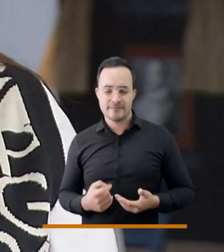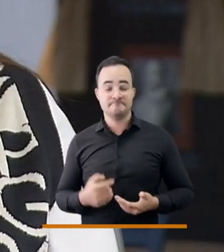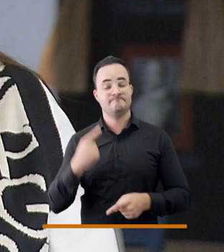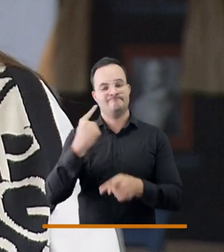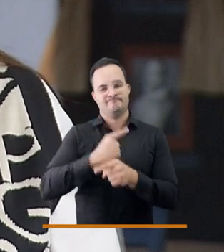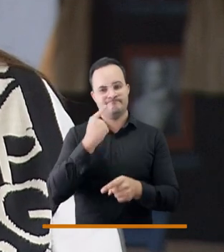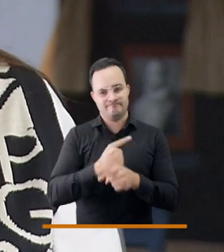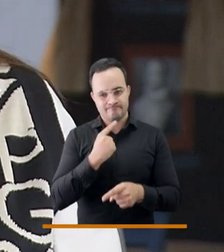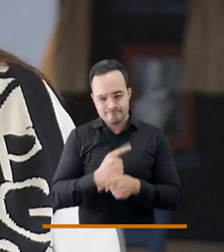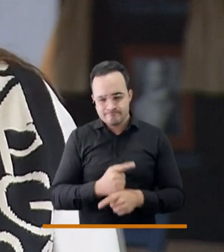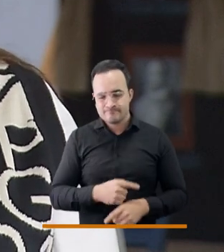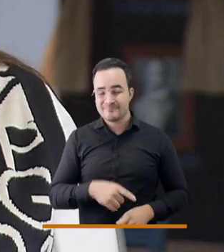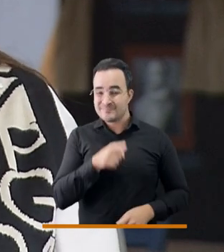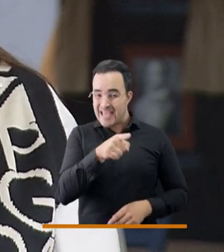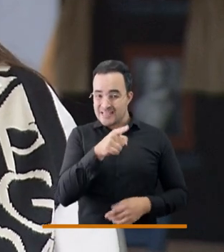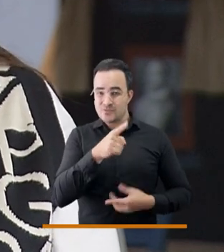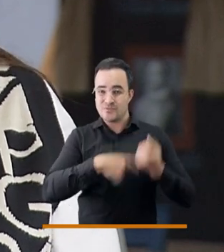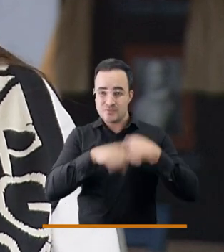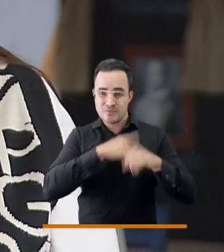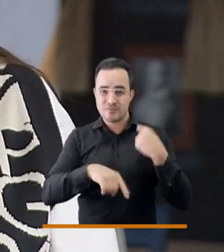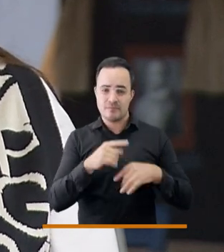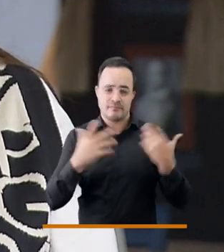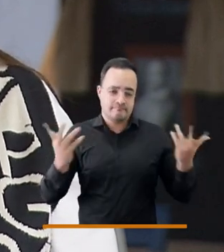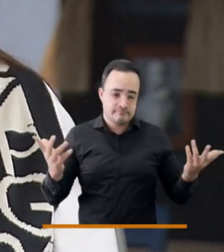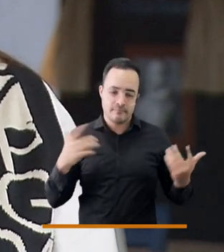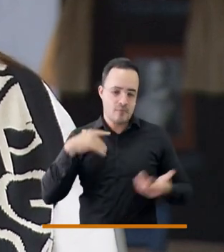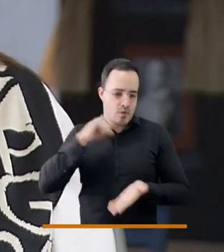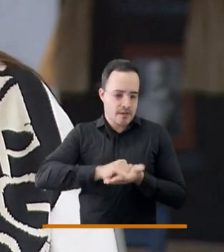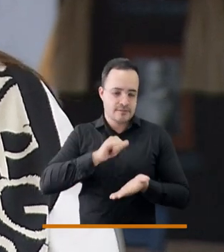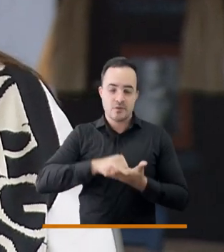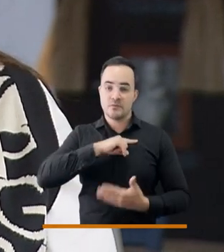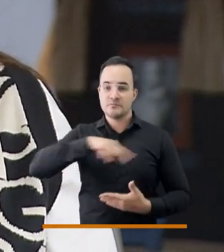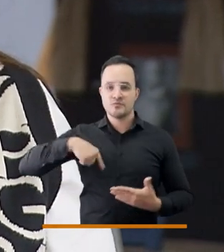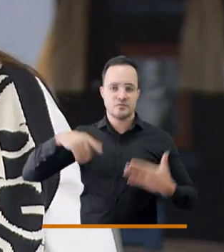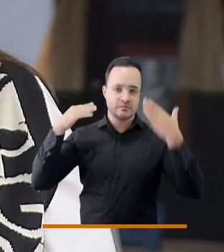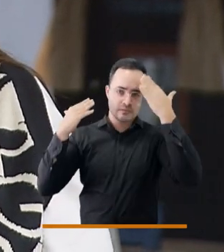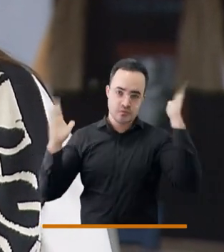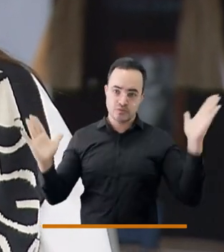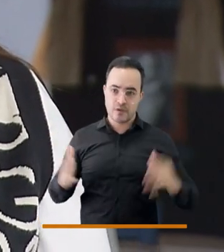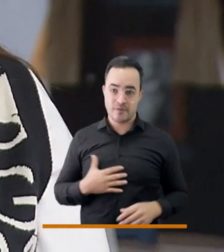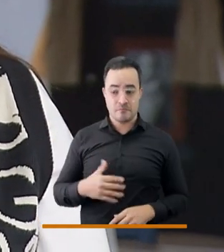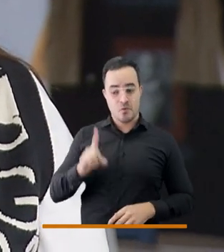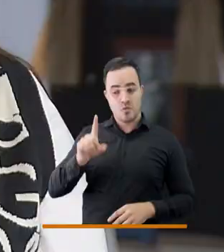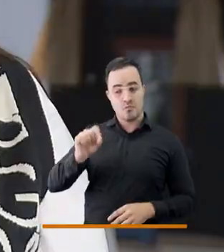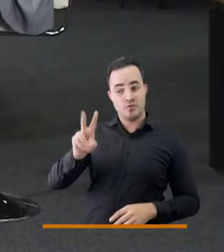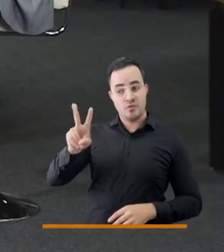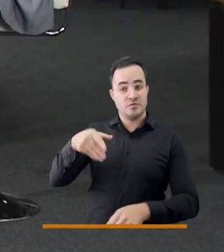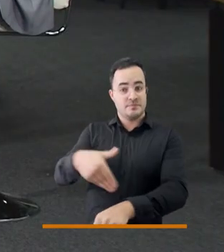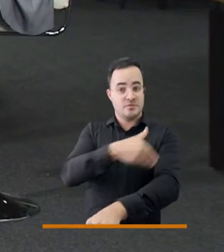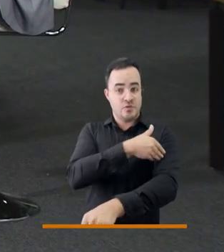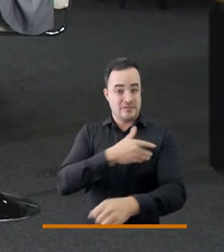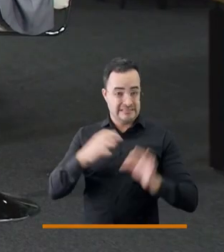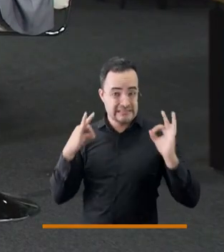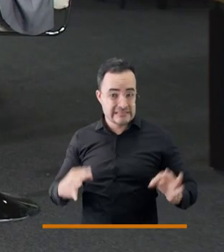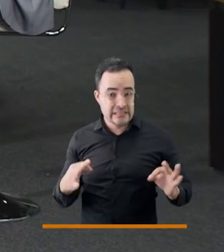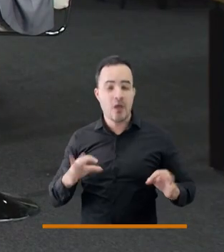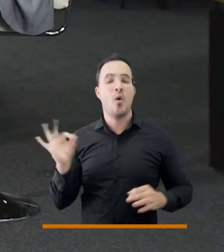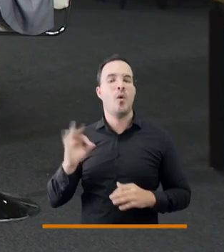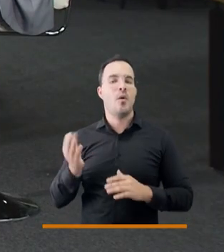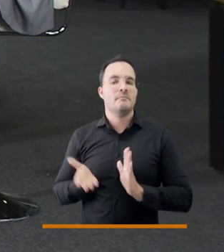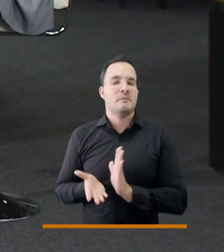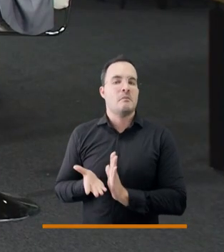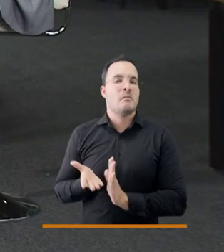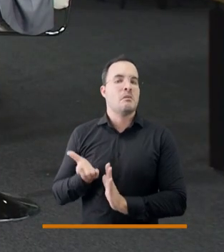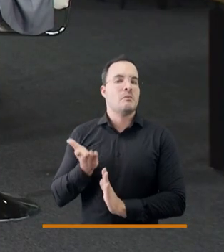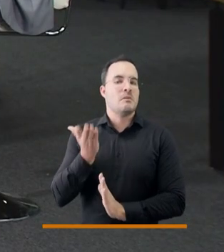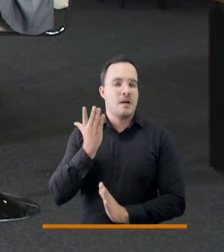eso es lo que también significaría que no sabemos entonces si sería un costo de 1.2 billones, sino cuánto al final